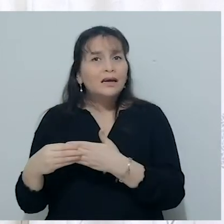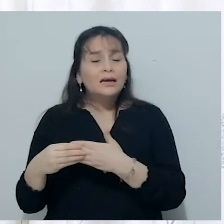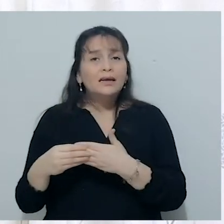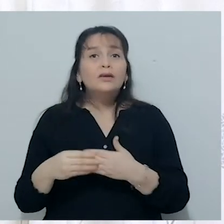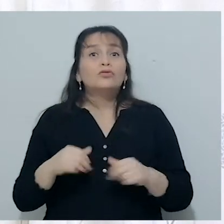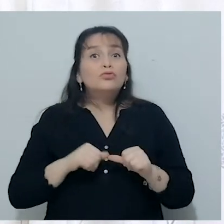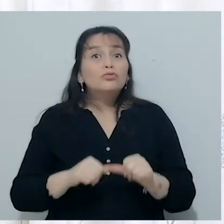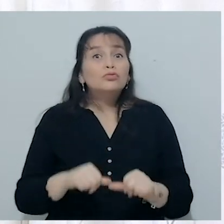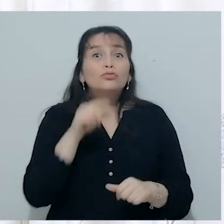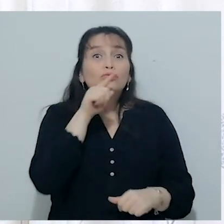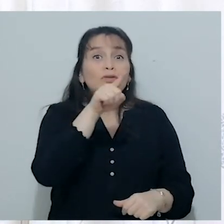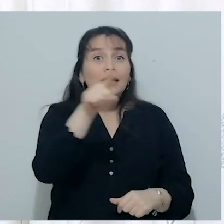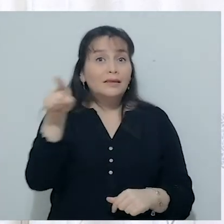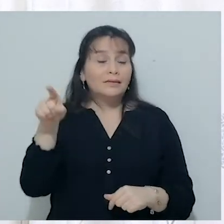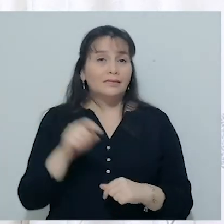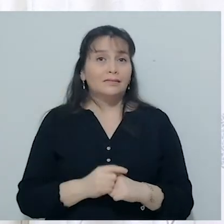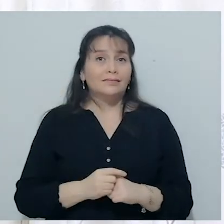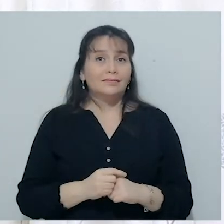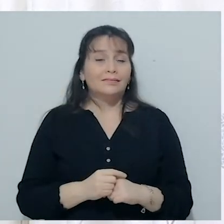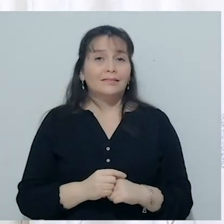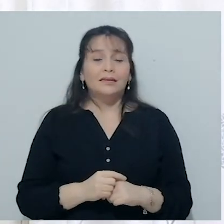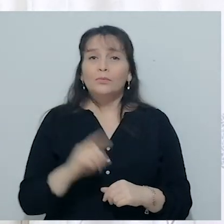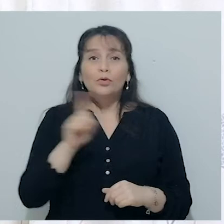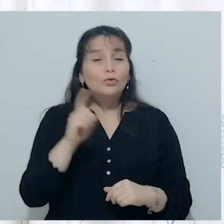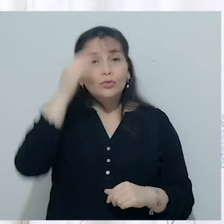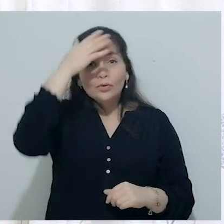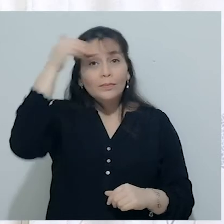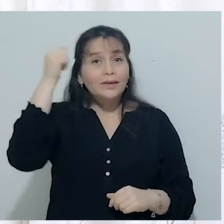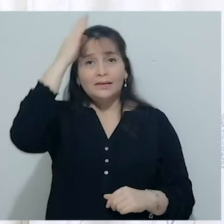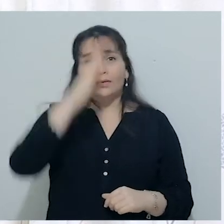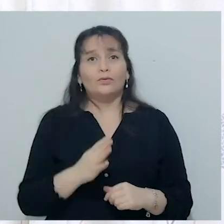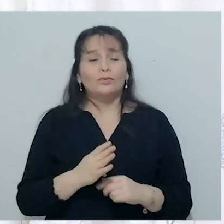mejor guía que hay en la familia son ustedes.